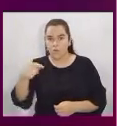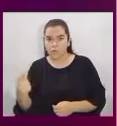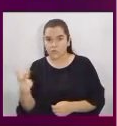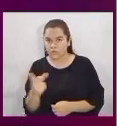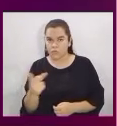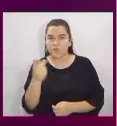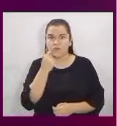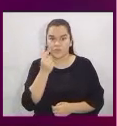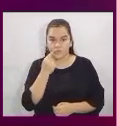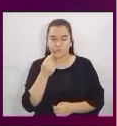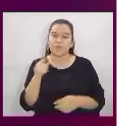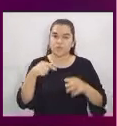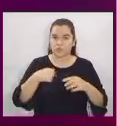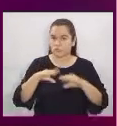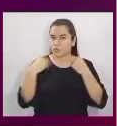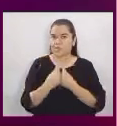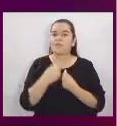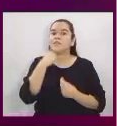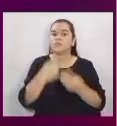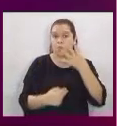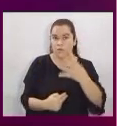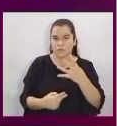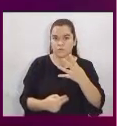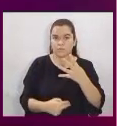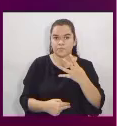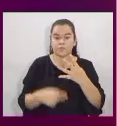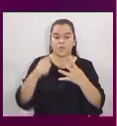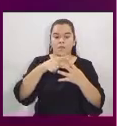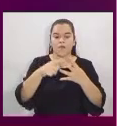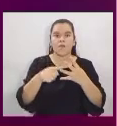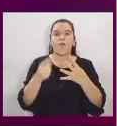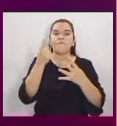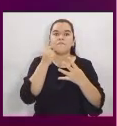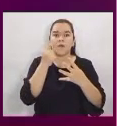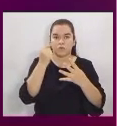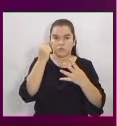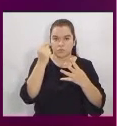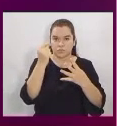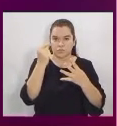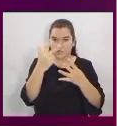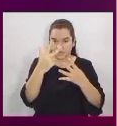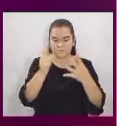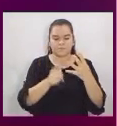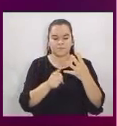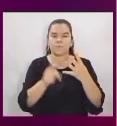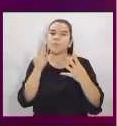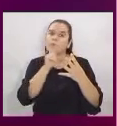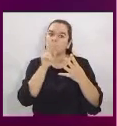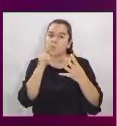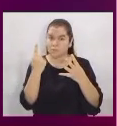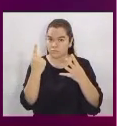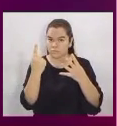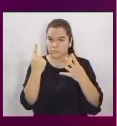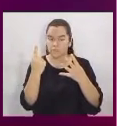Mi hijo mayor y junto a los hermanos varones, yo tengo 4 hijos, una hija y 4 varones,